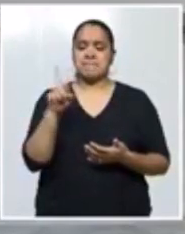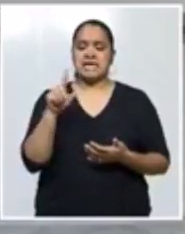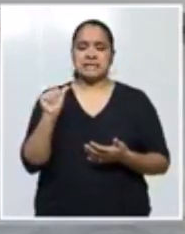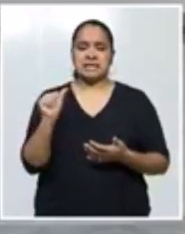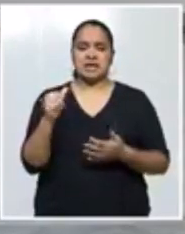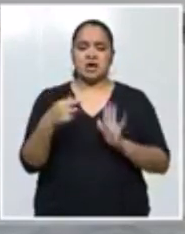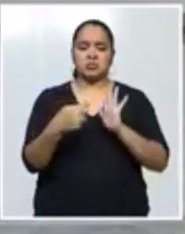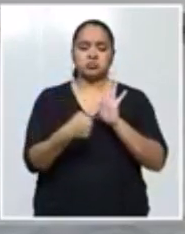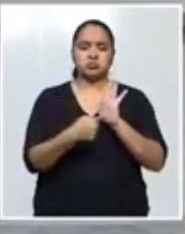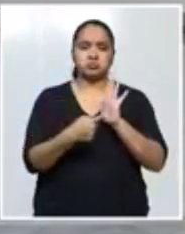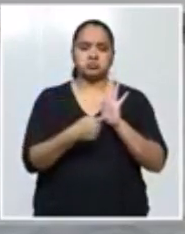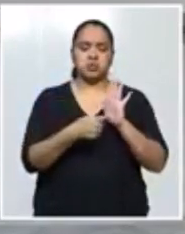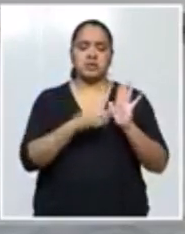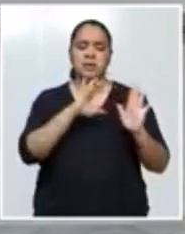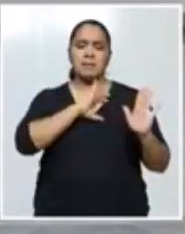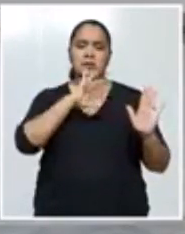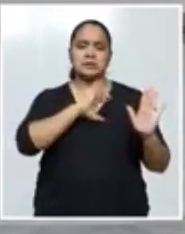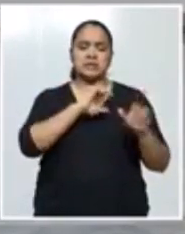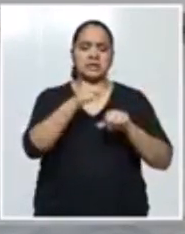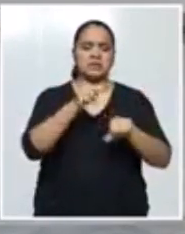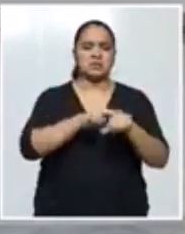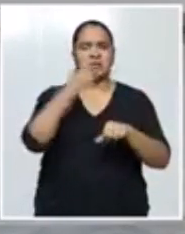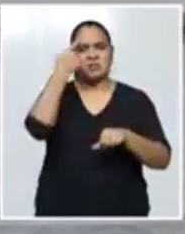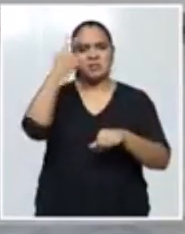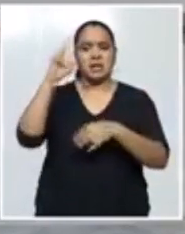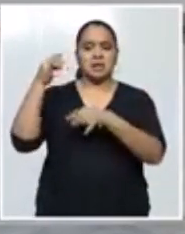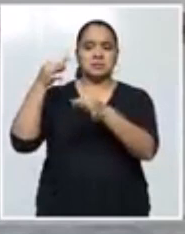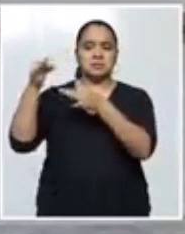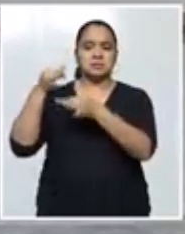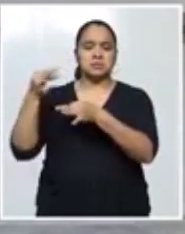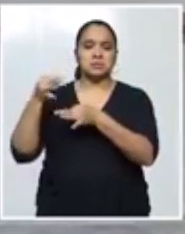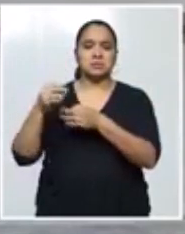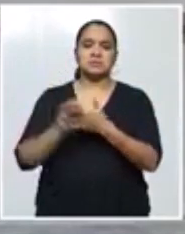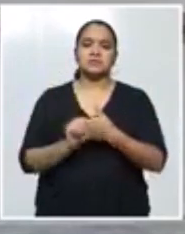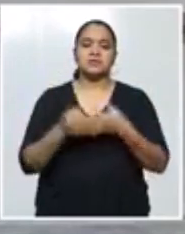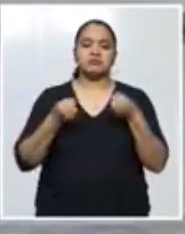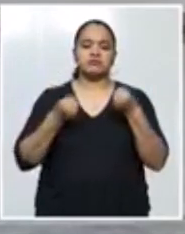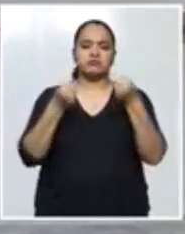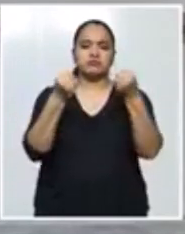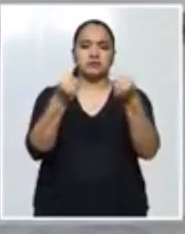de circulación para la ciudadanía gracias